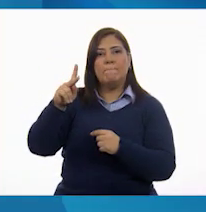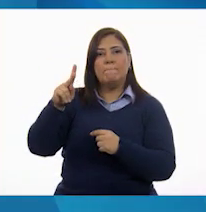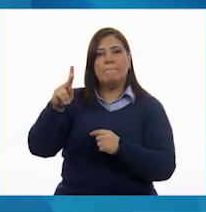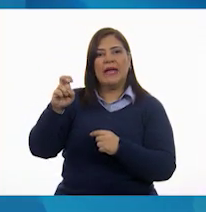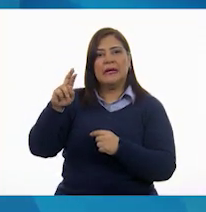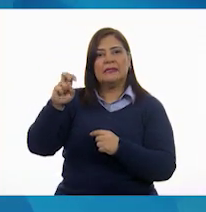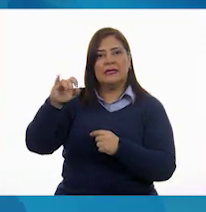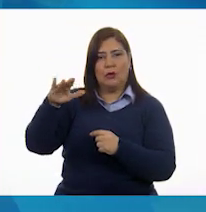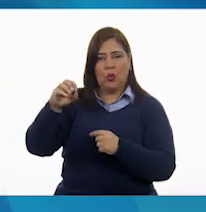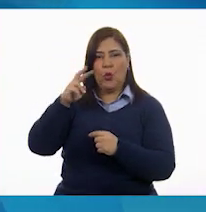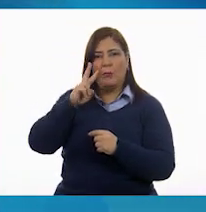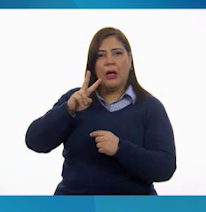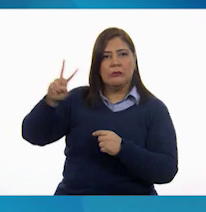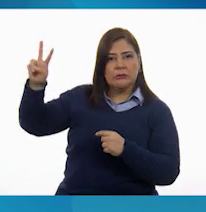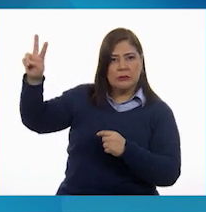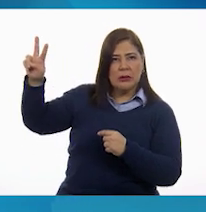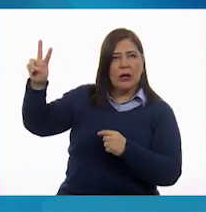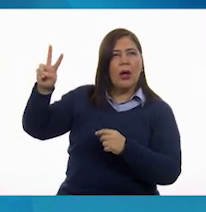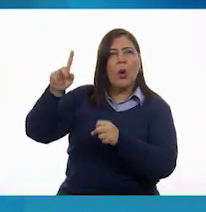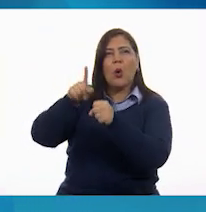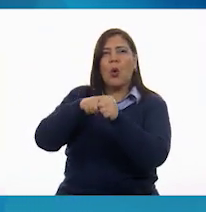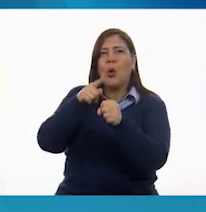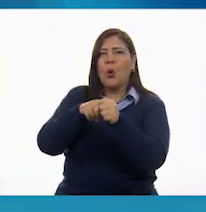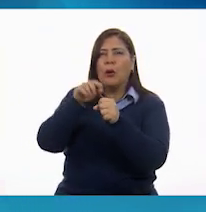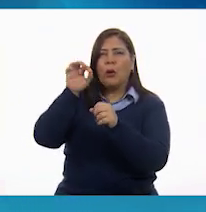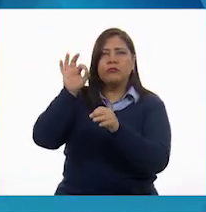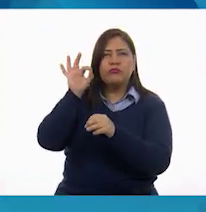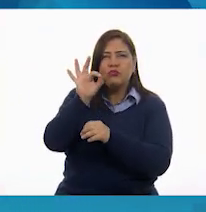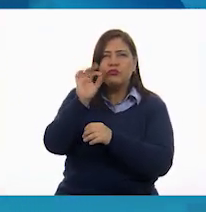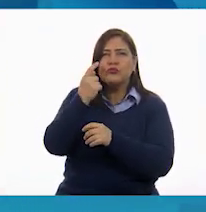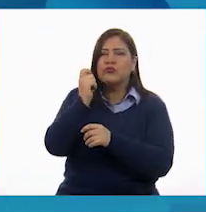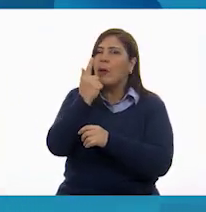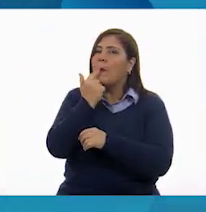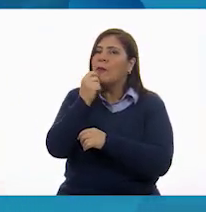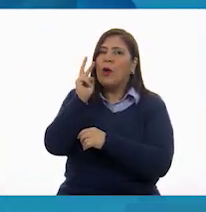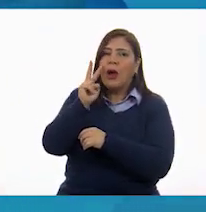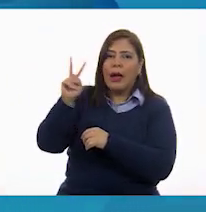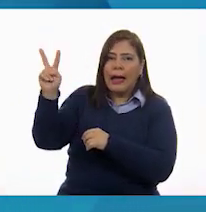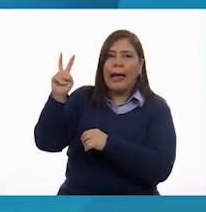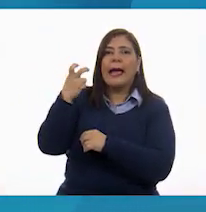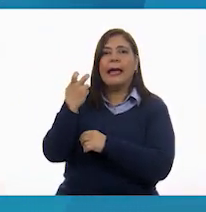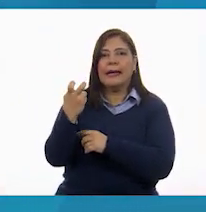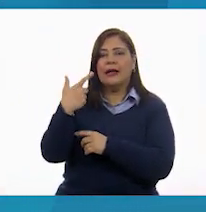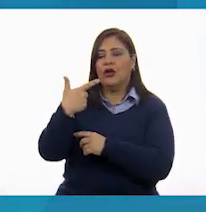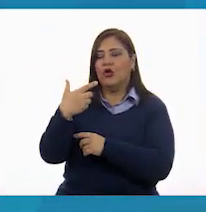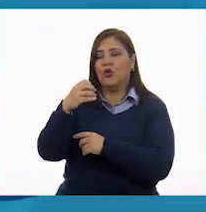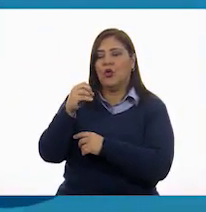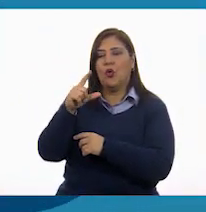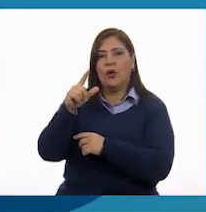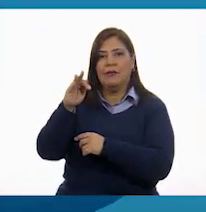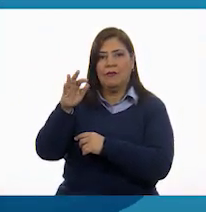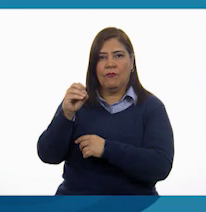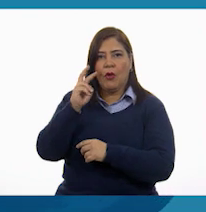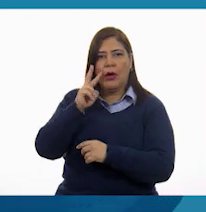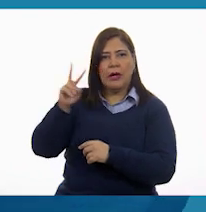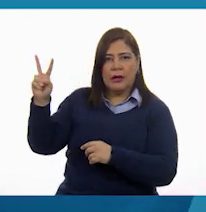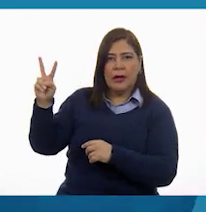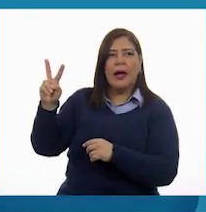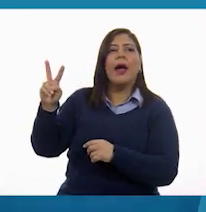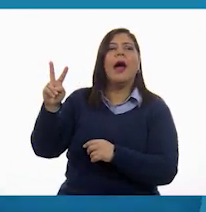se observan ahí en rojito, en ese puntito rojo, nos está señalando que ese es el golfo y podemos observar que